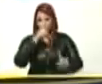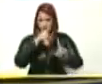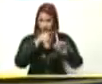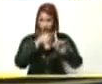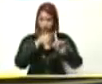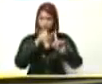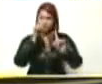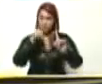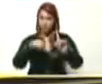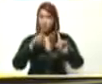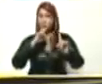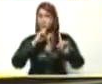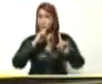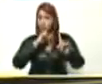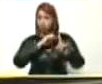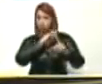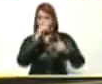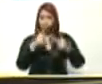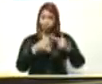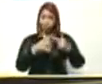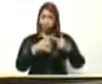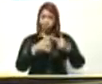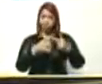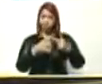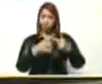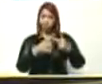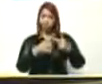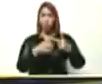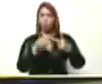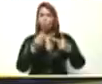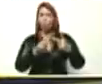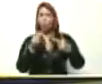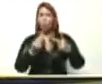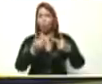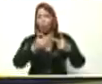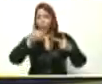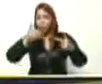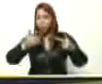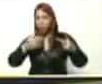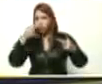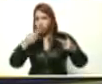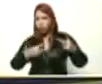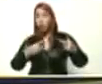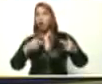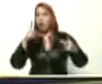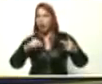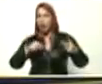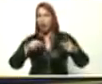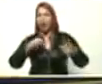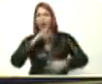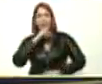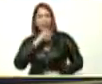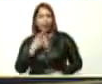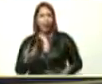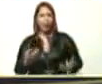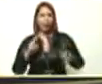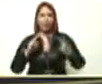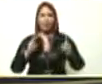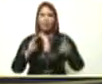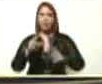y de las dificultades, subjetivas, para hablarlo, en términos, leninistas,